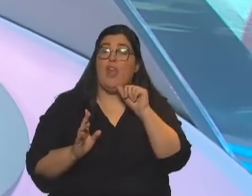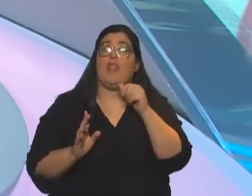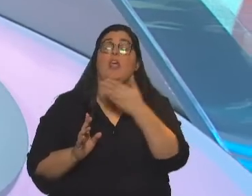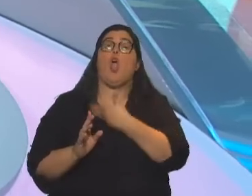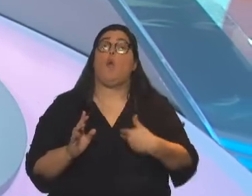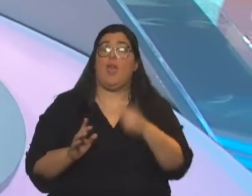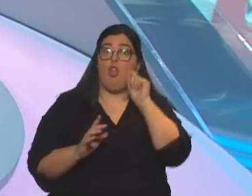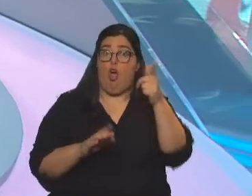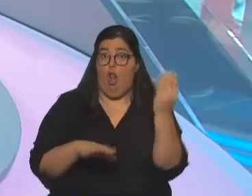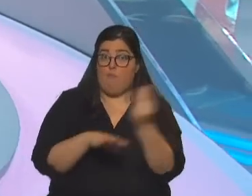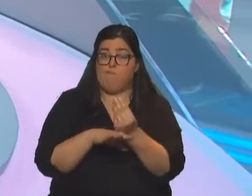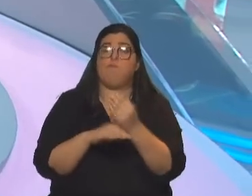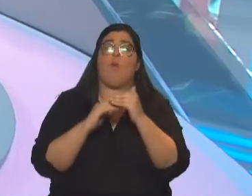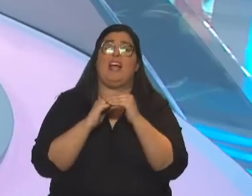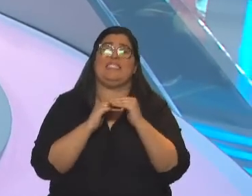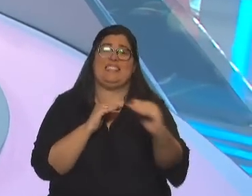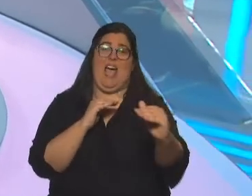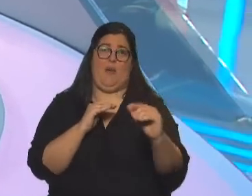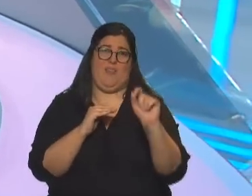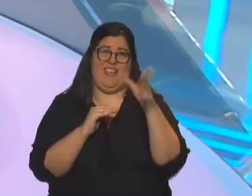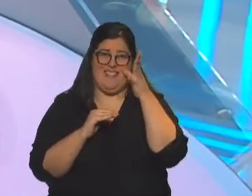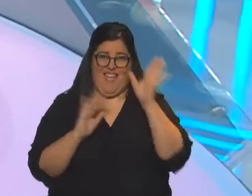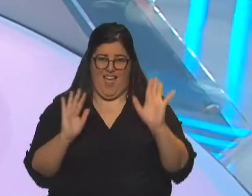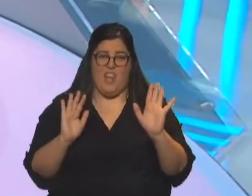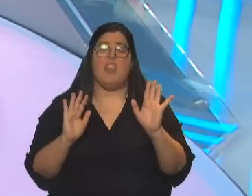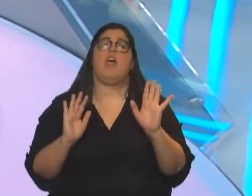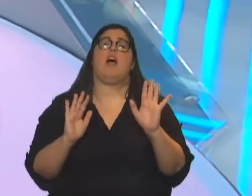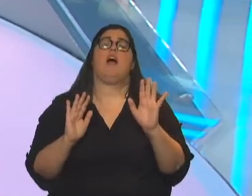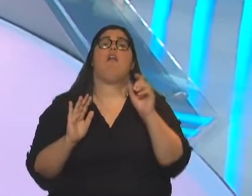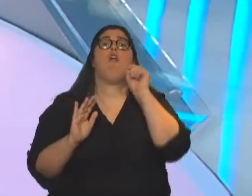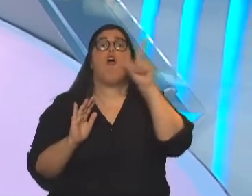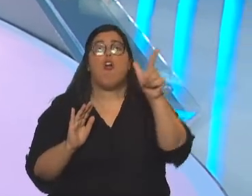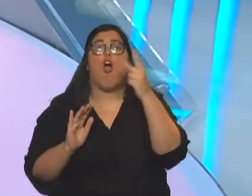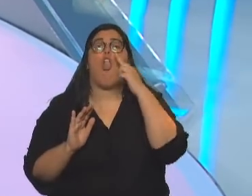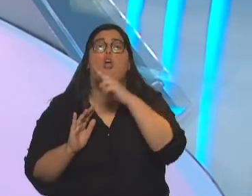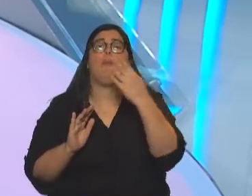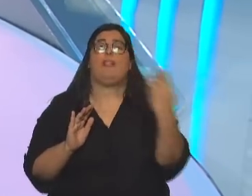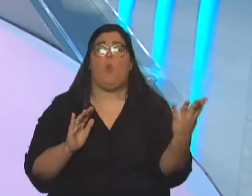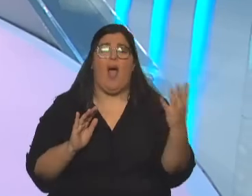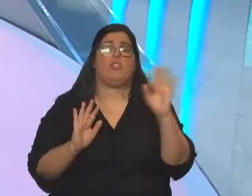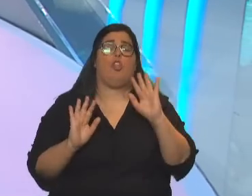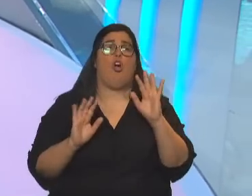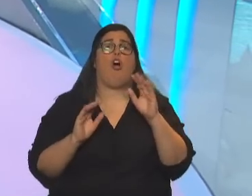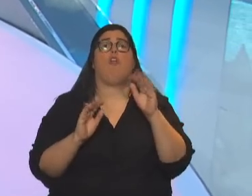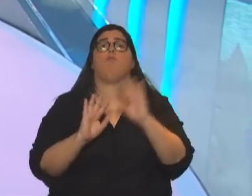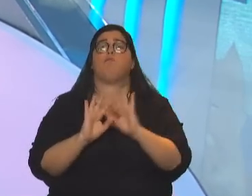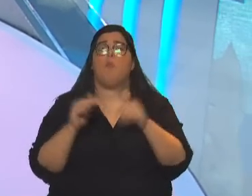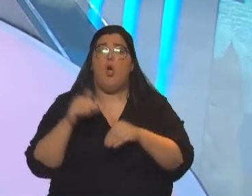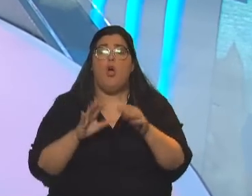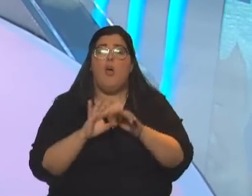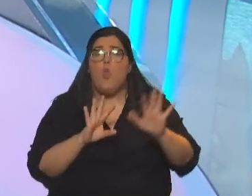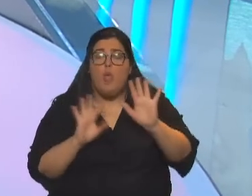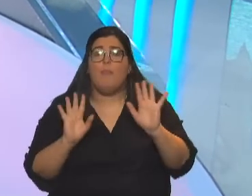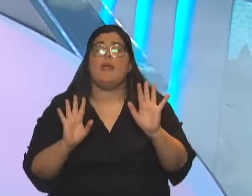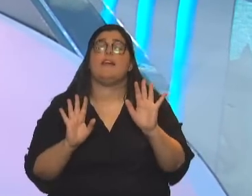estabilice relativamente el gobierno italiano, si llega a 2024 cuando son las europeas, y atención, porque esa alianza entre